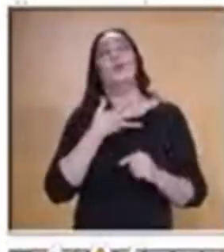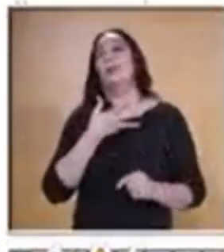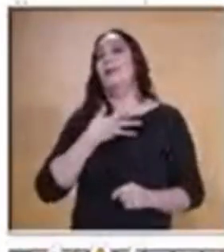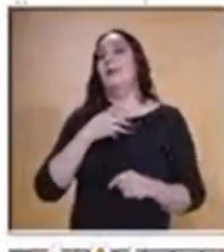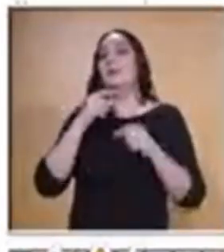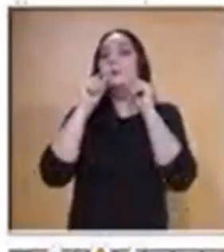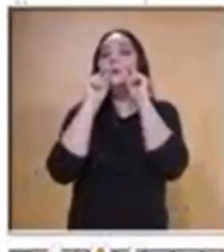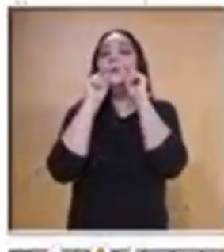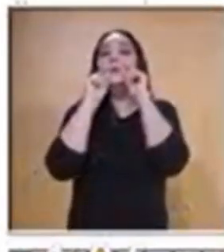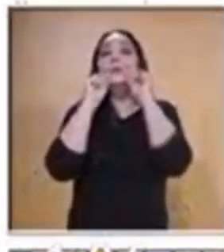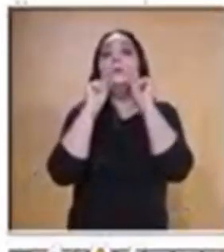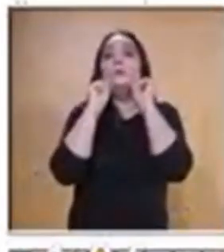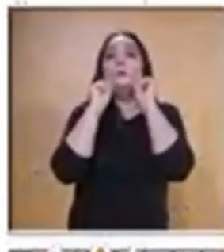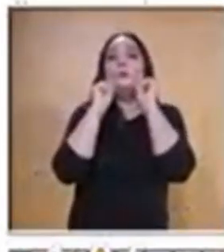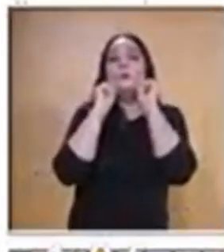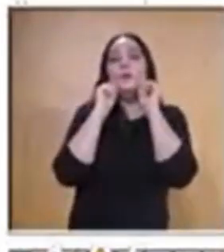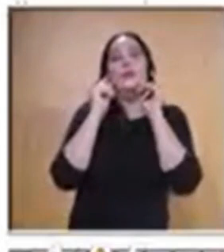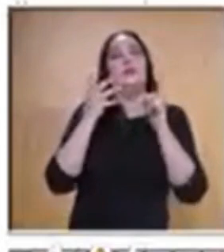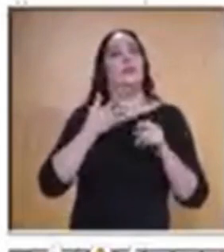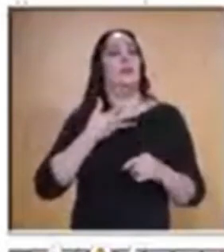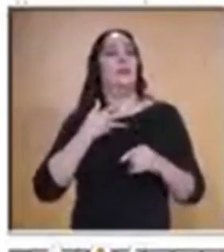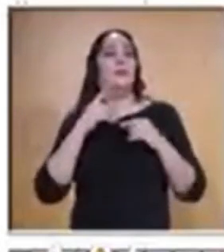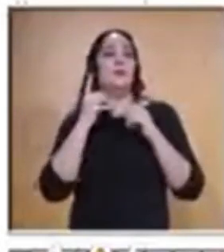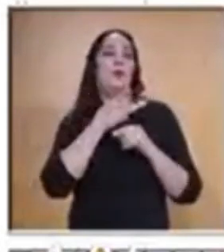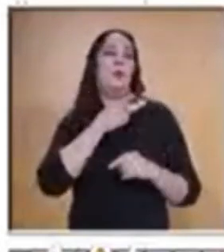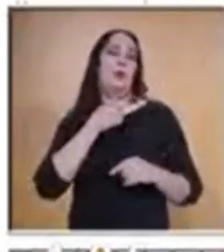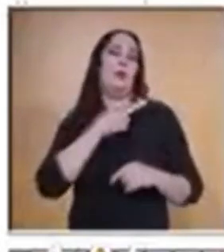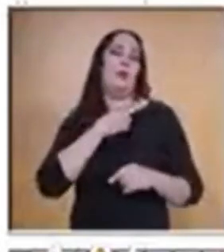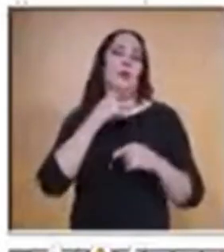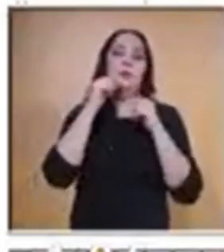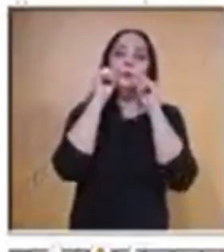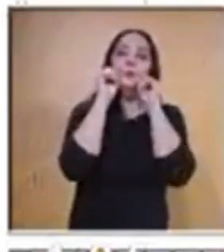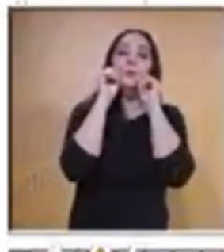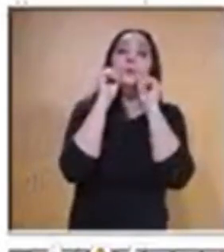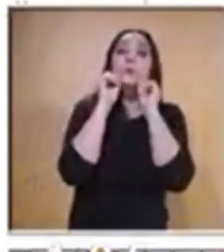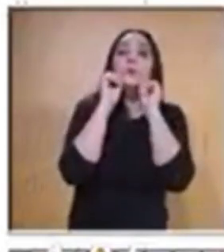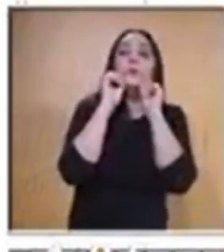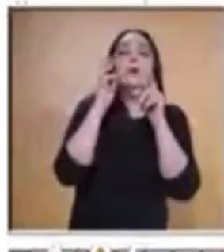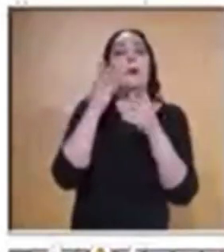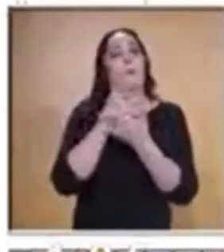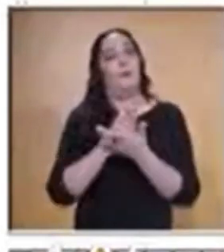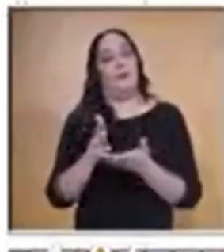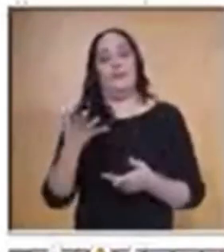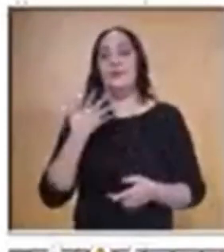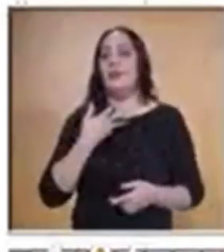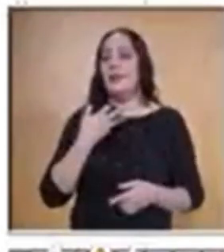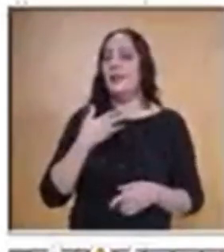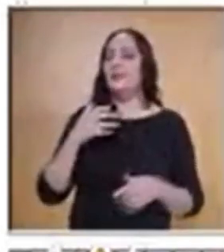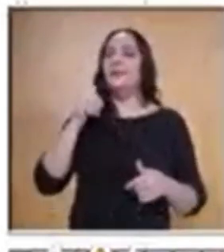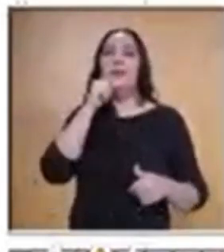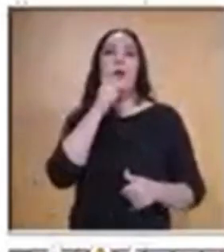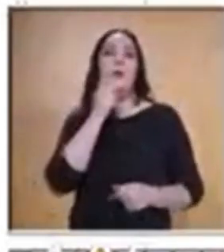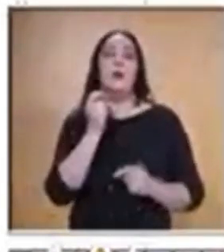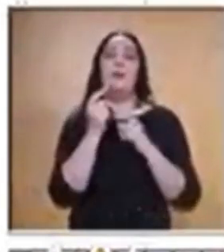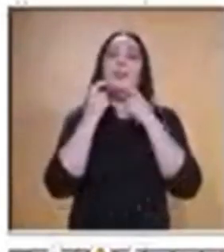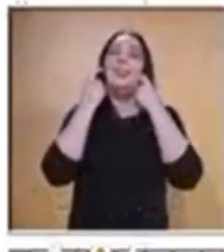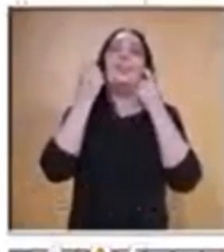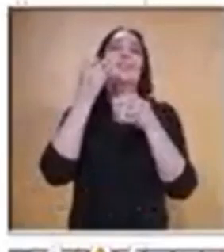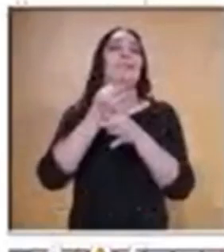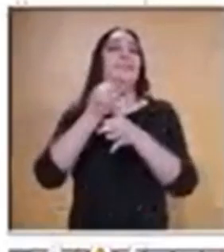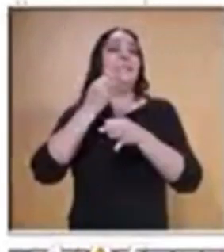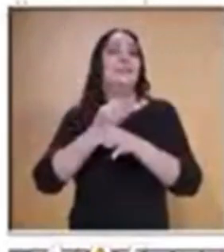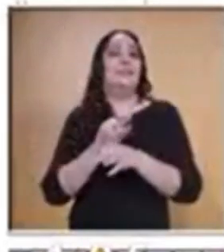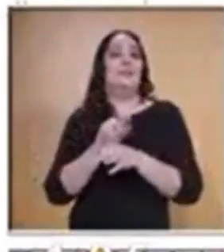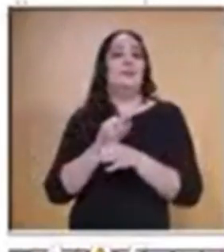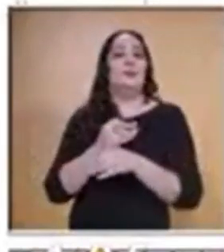dejaba los extremos de la comisura de los labios. Además, tenía personalidad alegre. Su característica